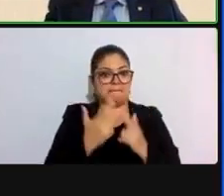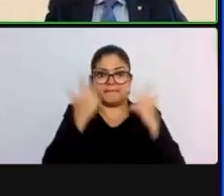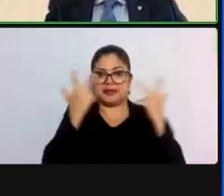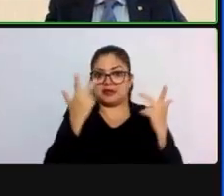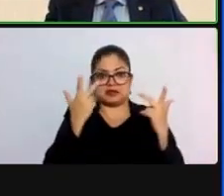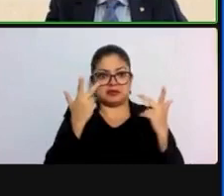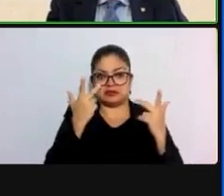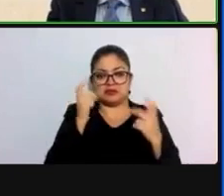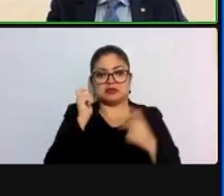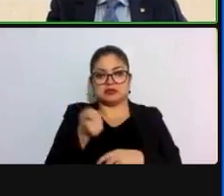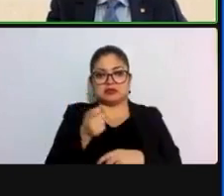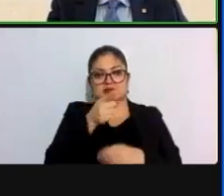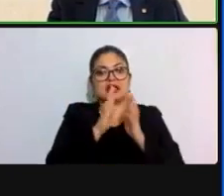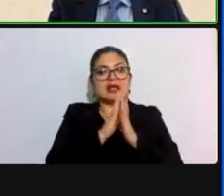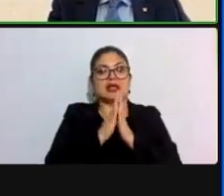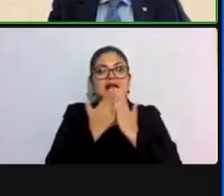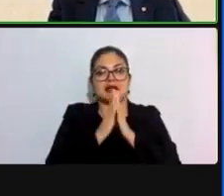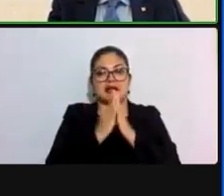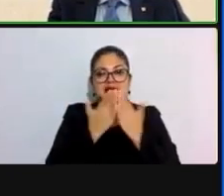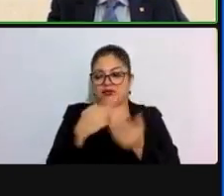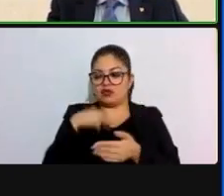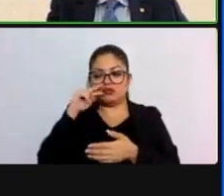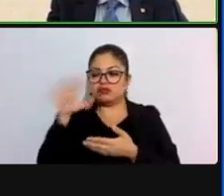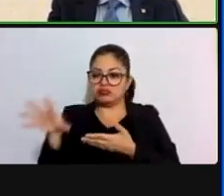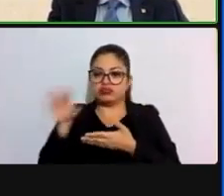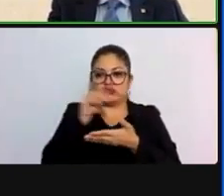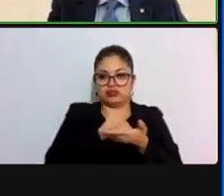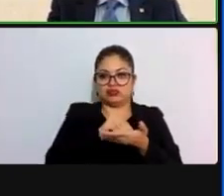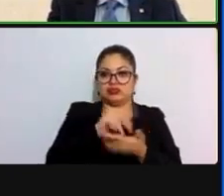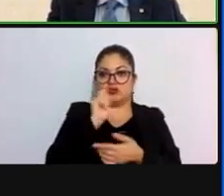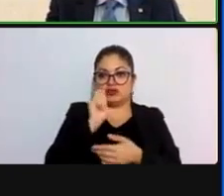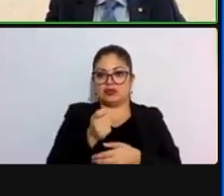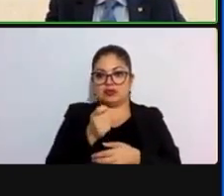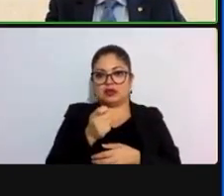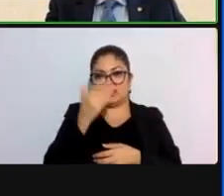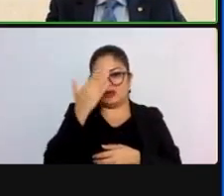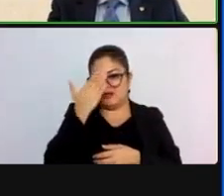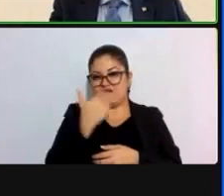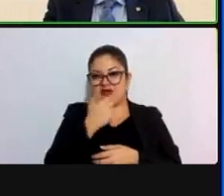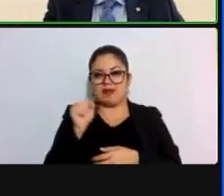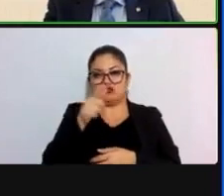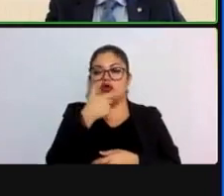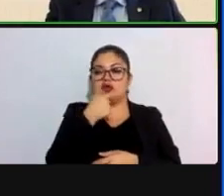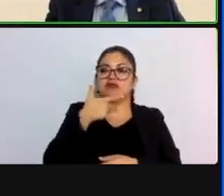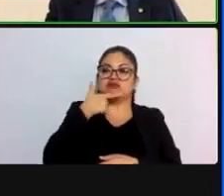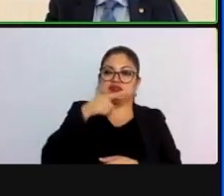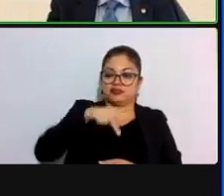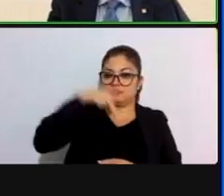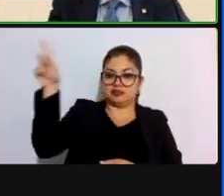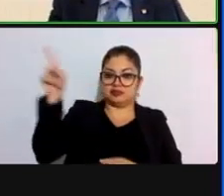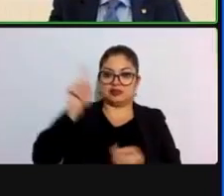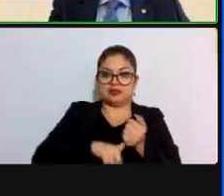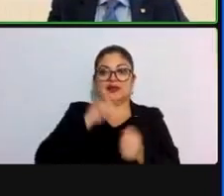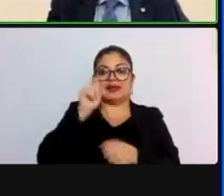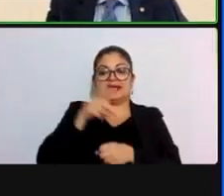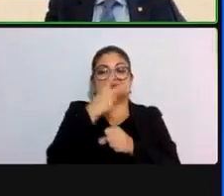de Sir Harold Gillis, un famoso cirujano plástico inglés que hizo muchas reconstrucciones después de la Segunda Guerra Mundial, y nos